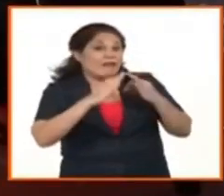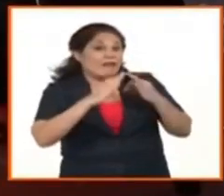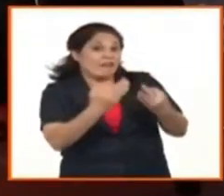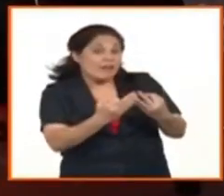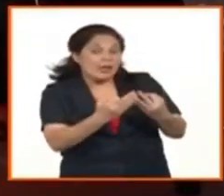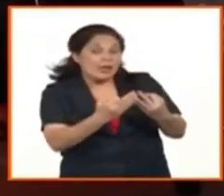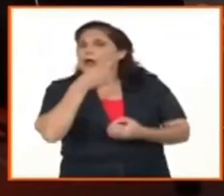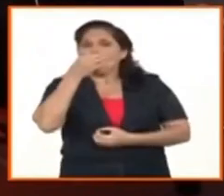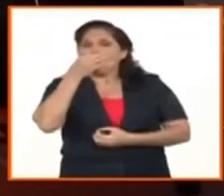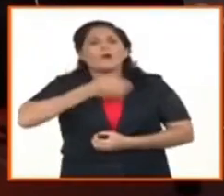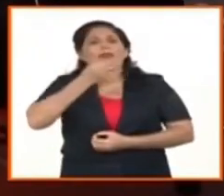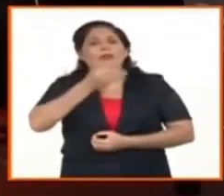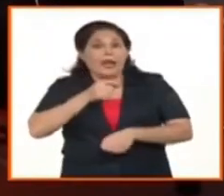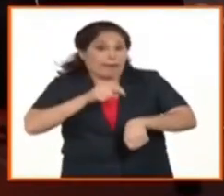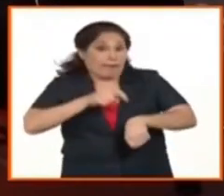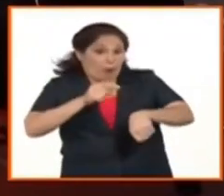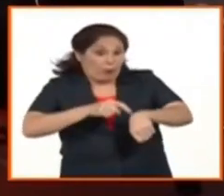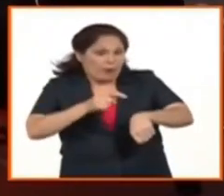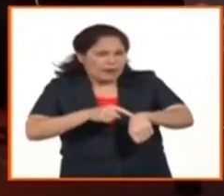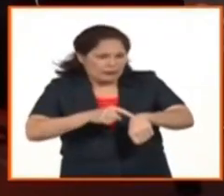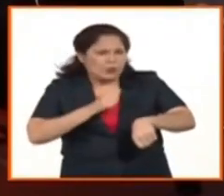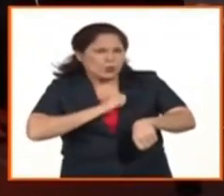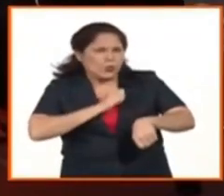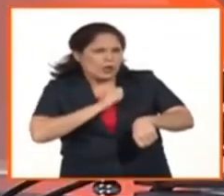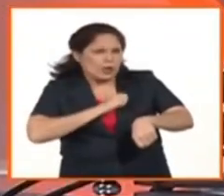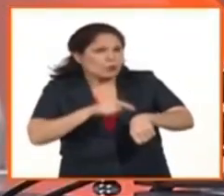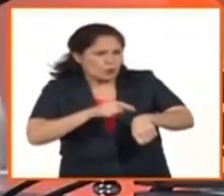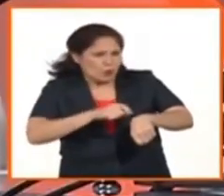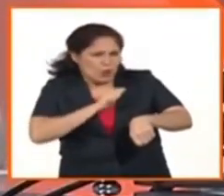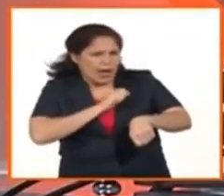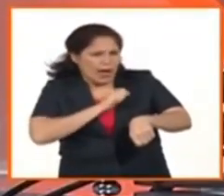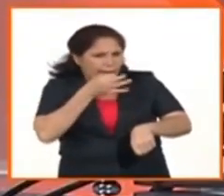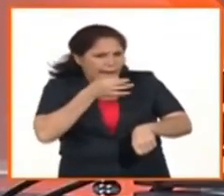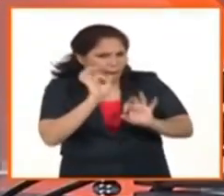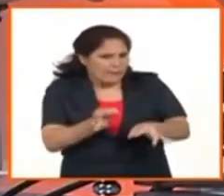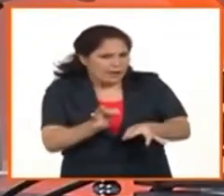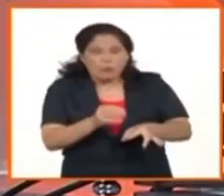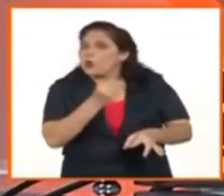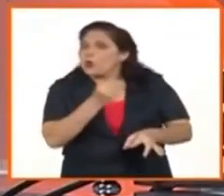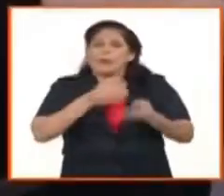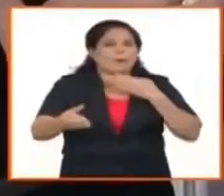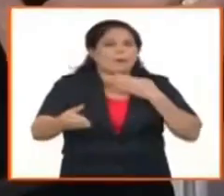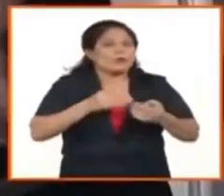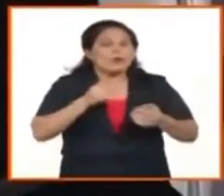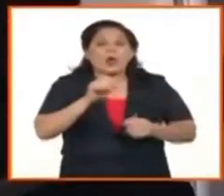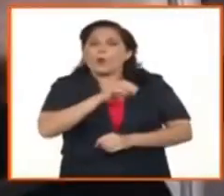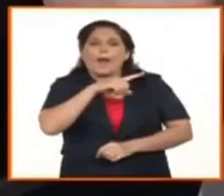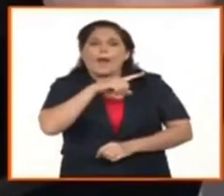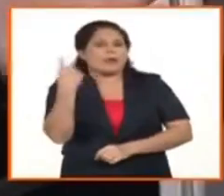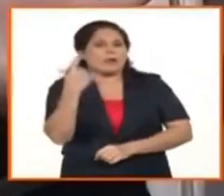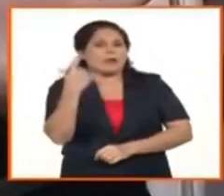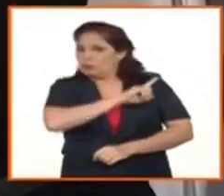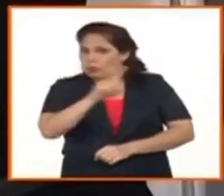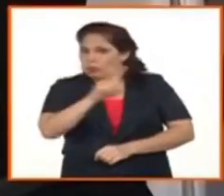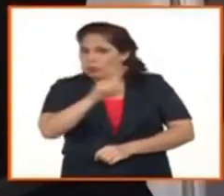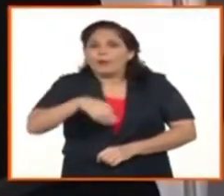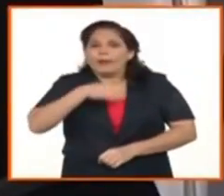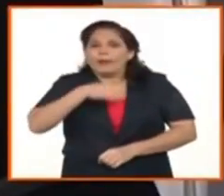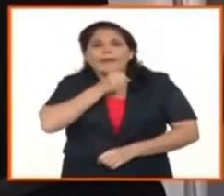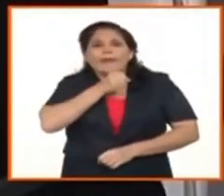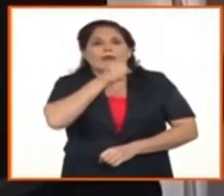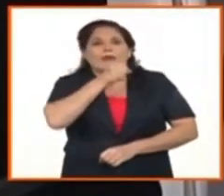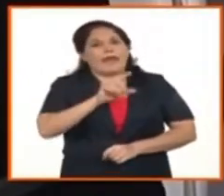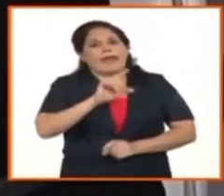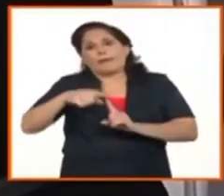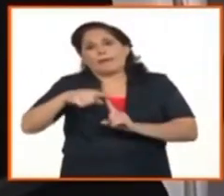del delito hasta que no se expida no no espera no se entonces yo creo